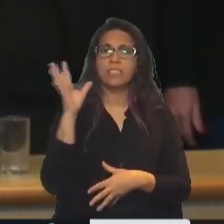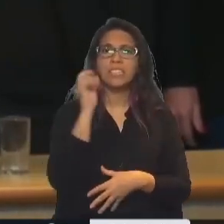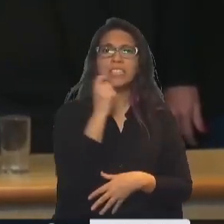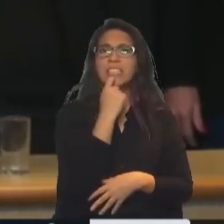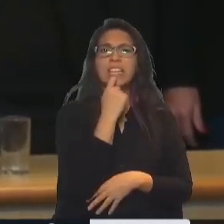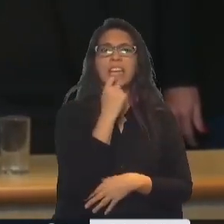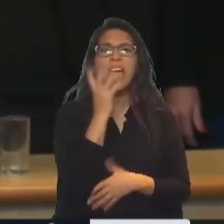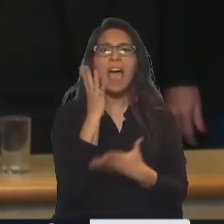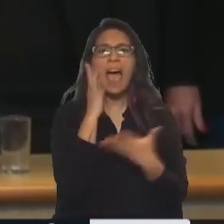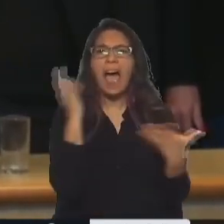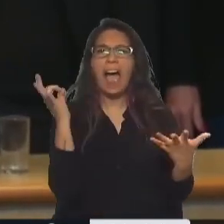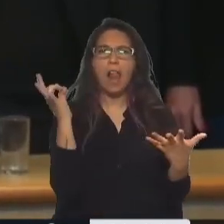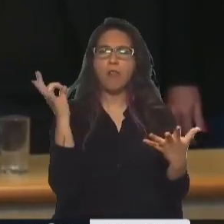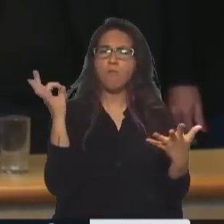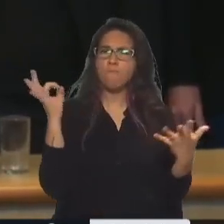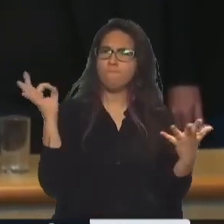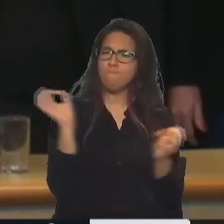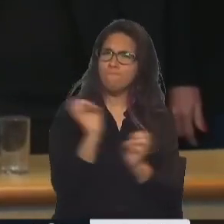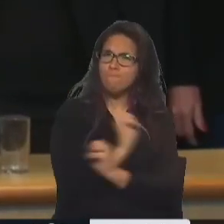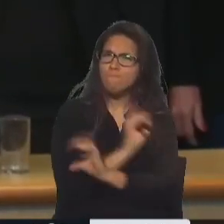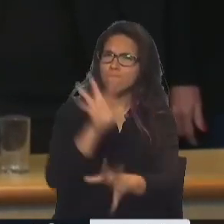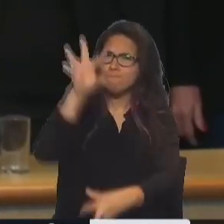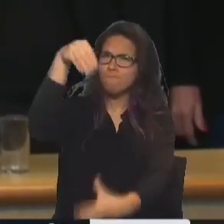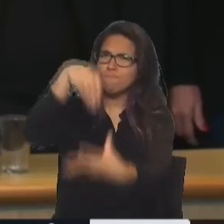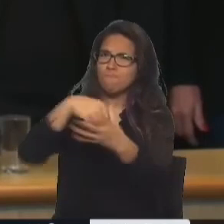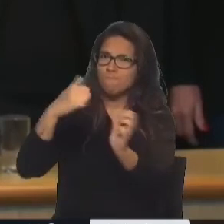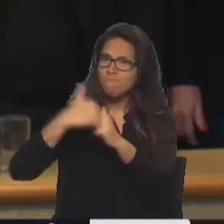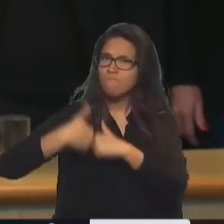algún accionar macabro